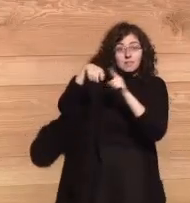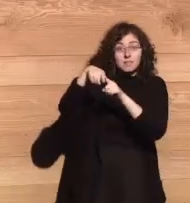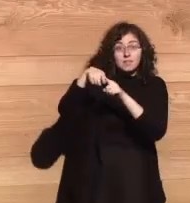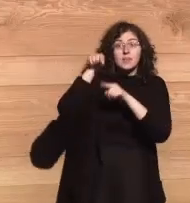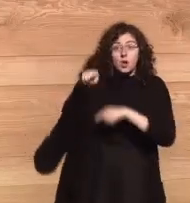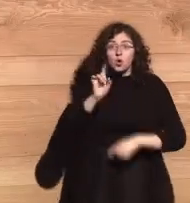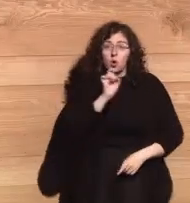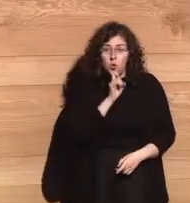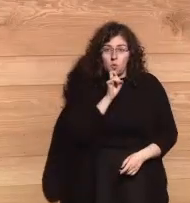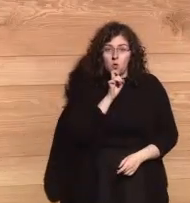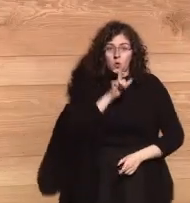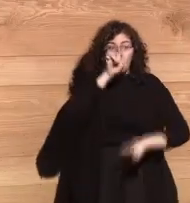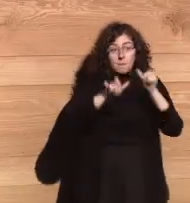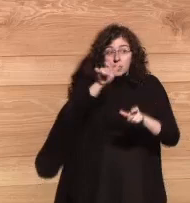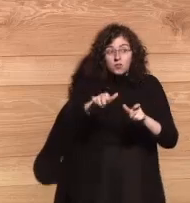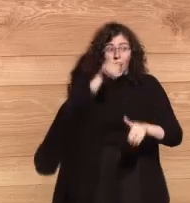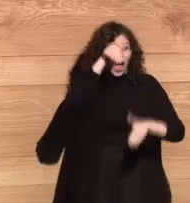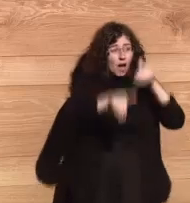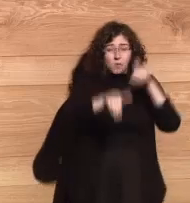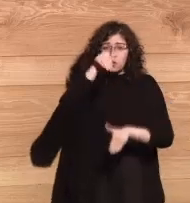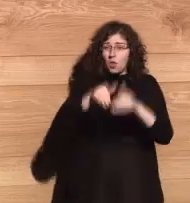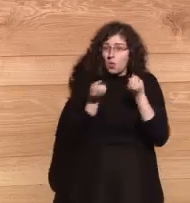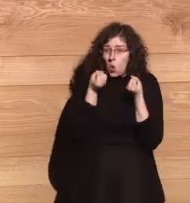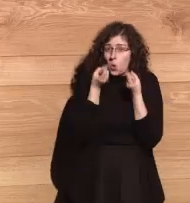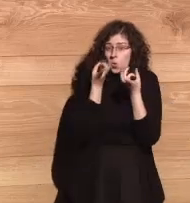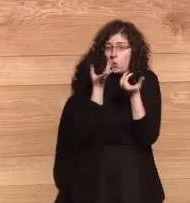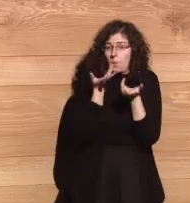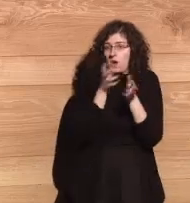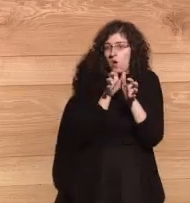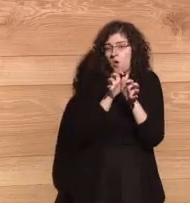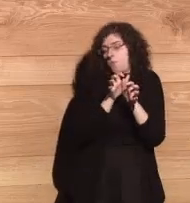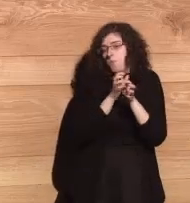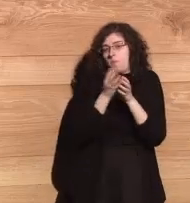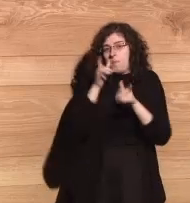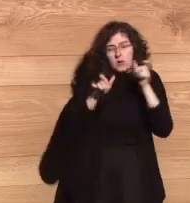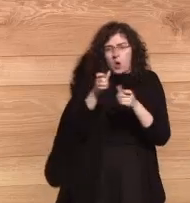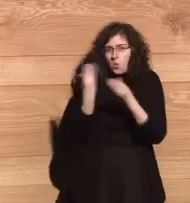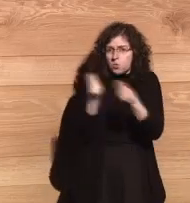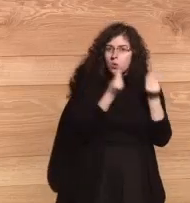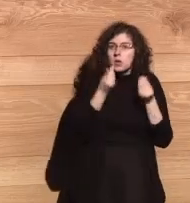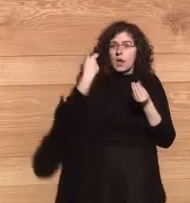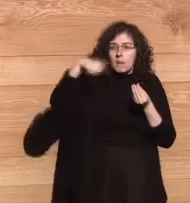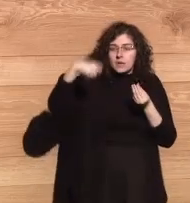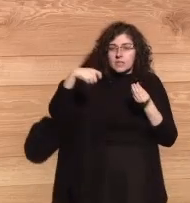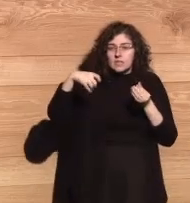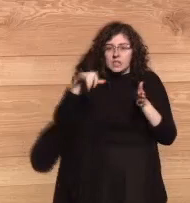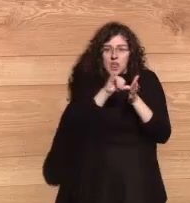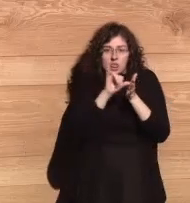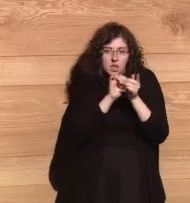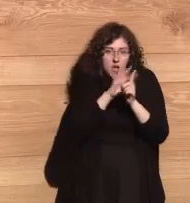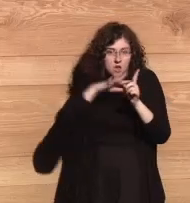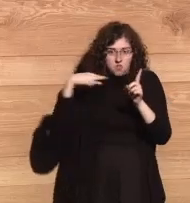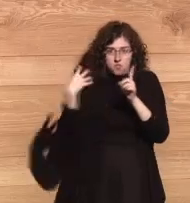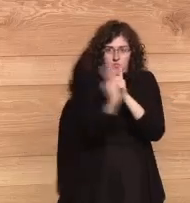presidente, esta persona que le ha votado un número muy alto de ciudadanos, ¿no? Presidente y todo lo que hay en torno al presidente,